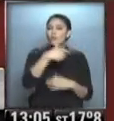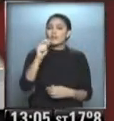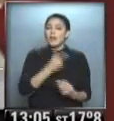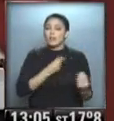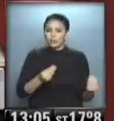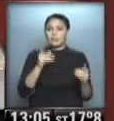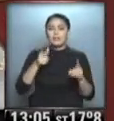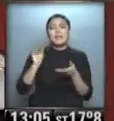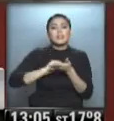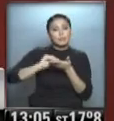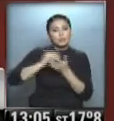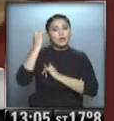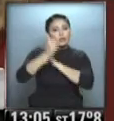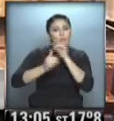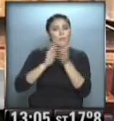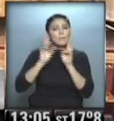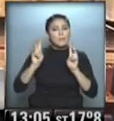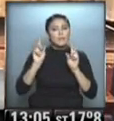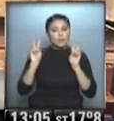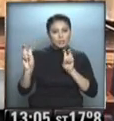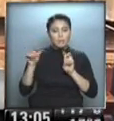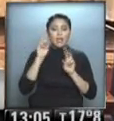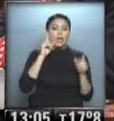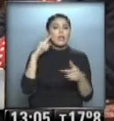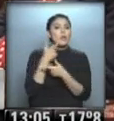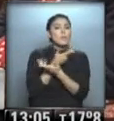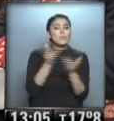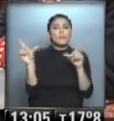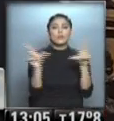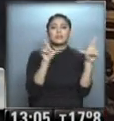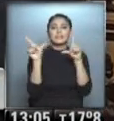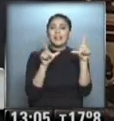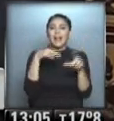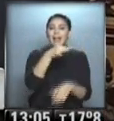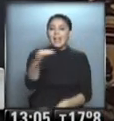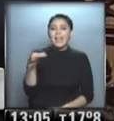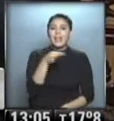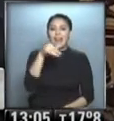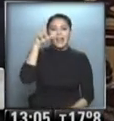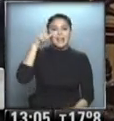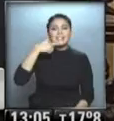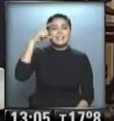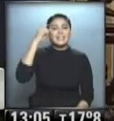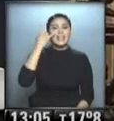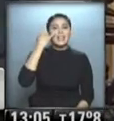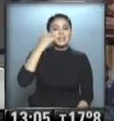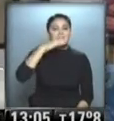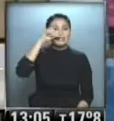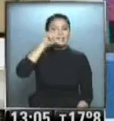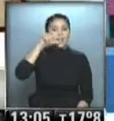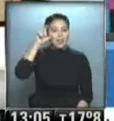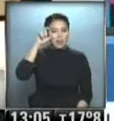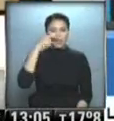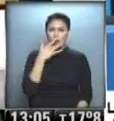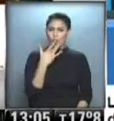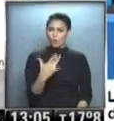también hablando de eso, y mostraban imágenes de la isla Seychelles, un paraíso turístico con gran lujo,